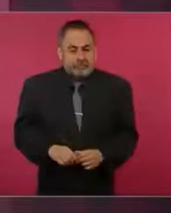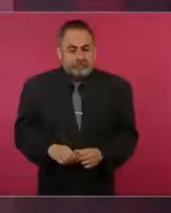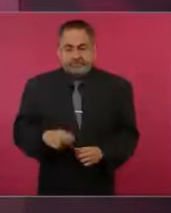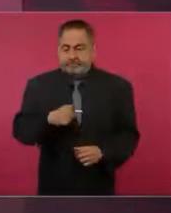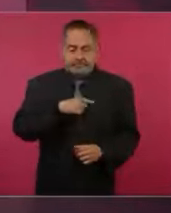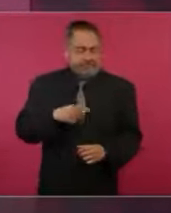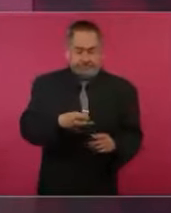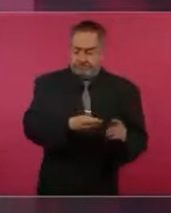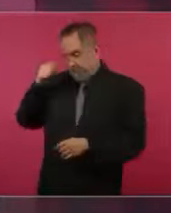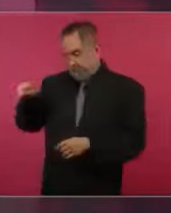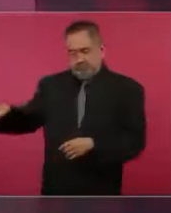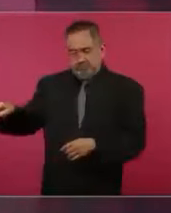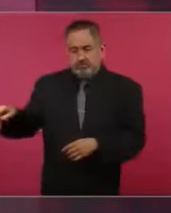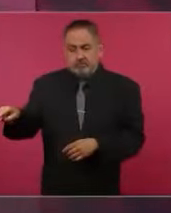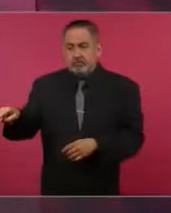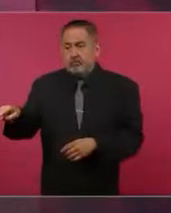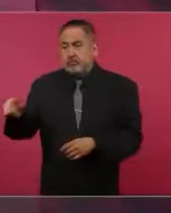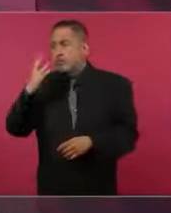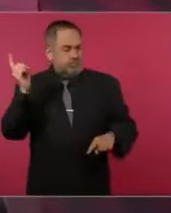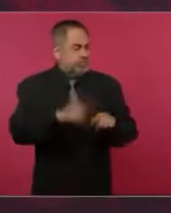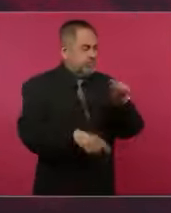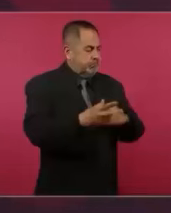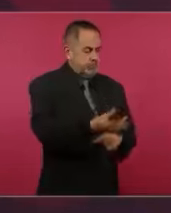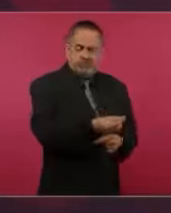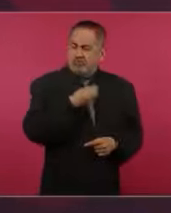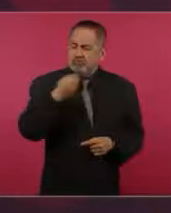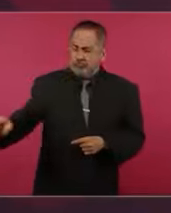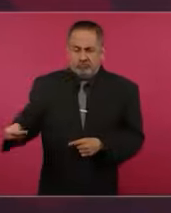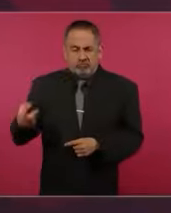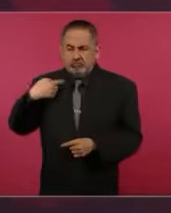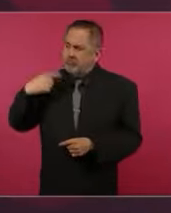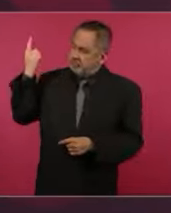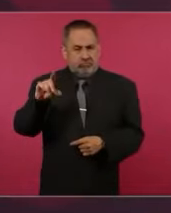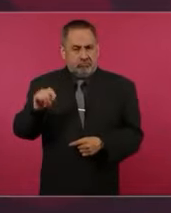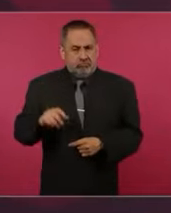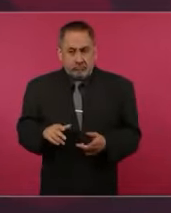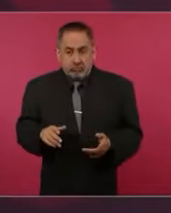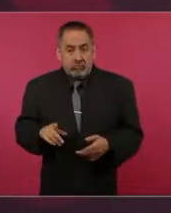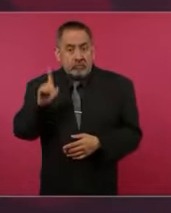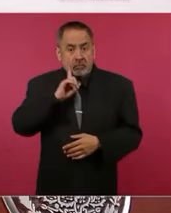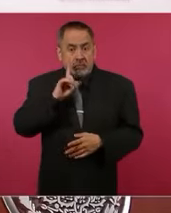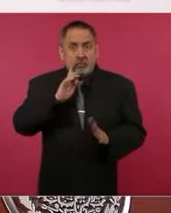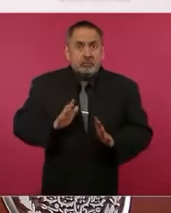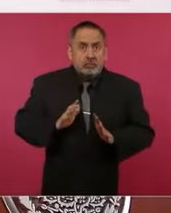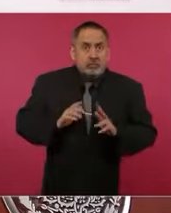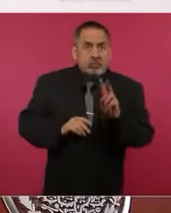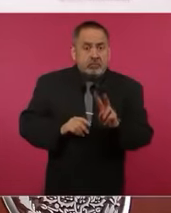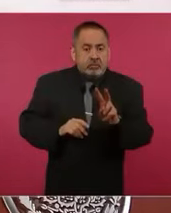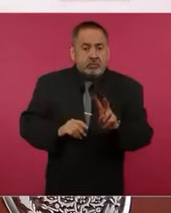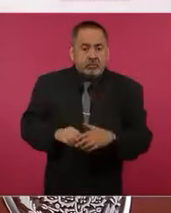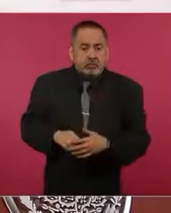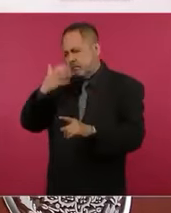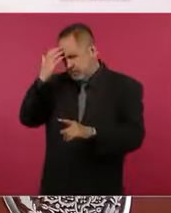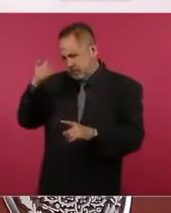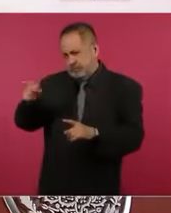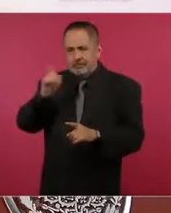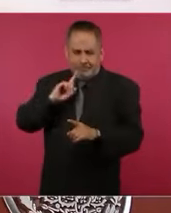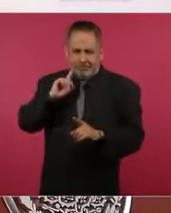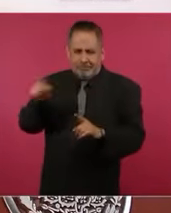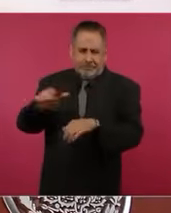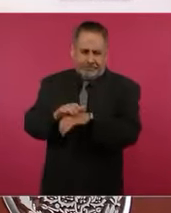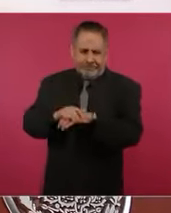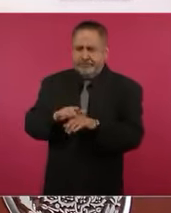entregar a donde no tuvieran niños. Y entonces que va la señora, dice, es que a ti te conozco